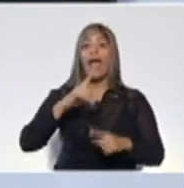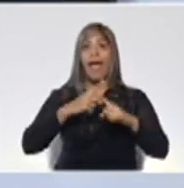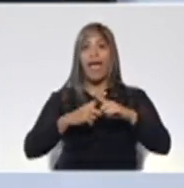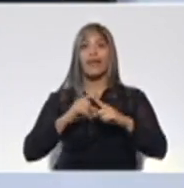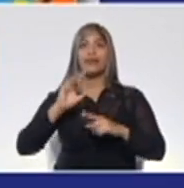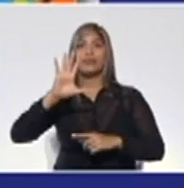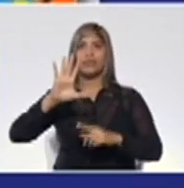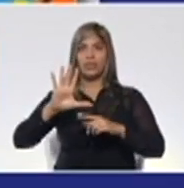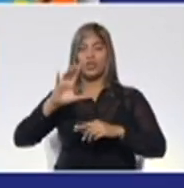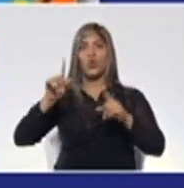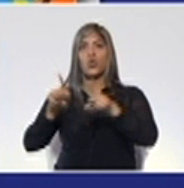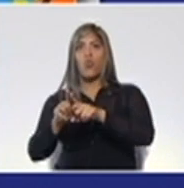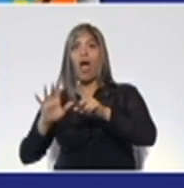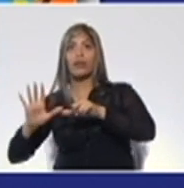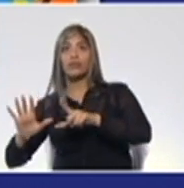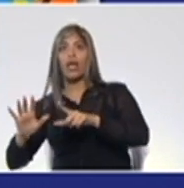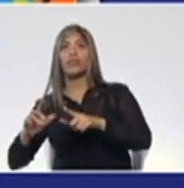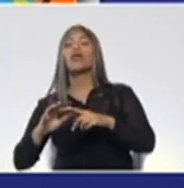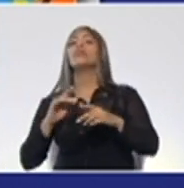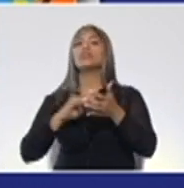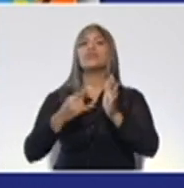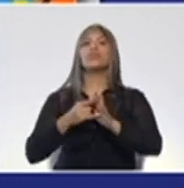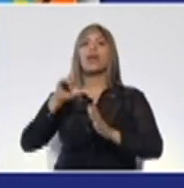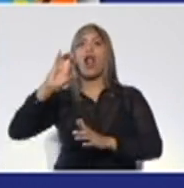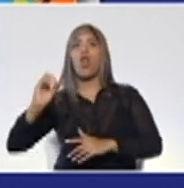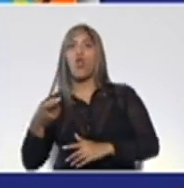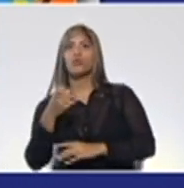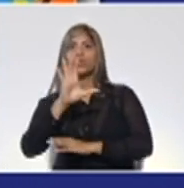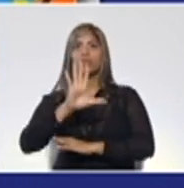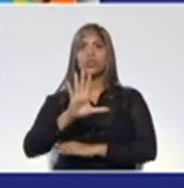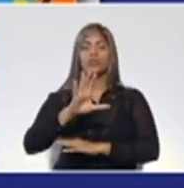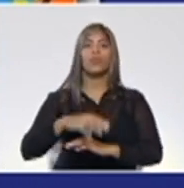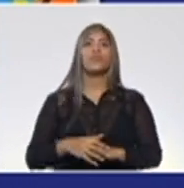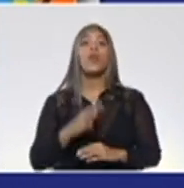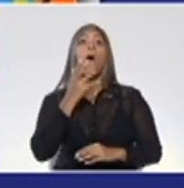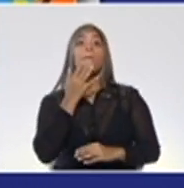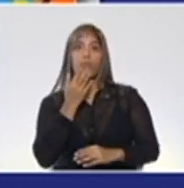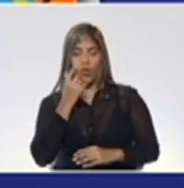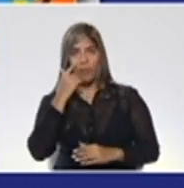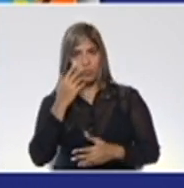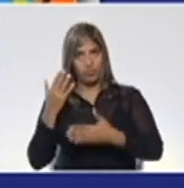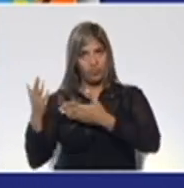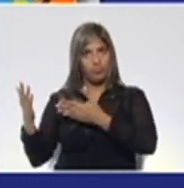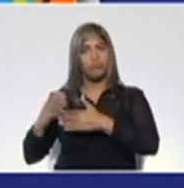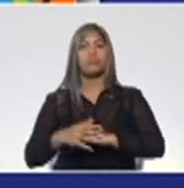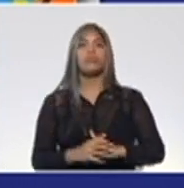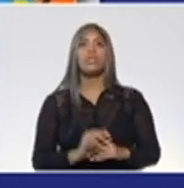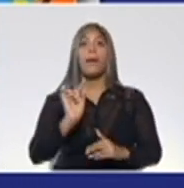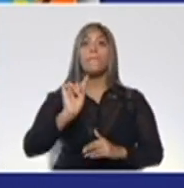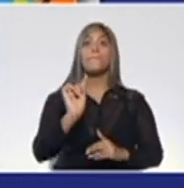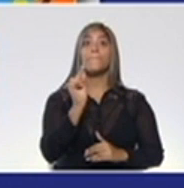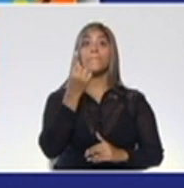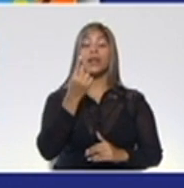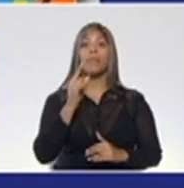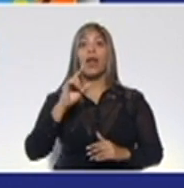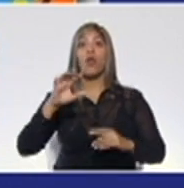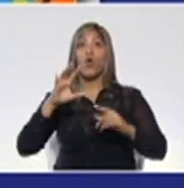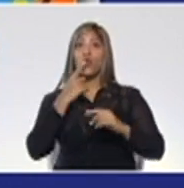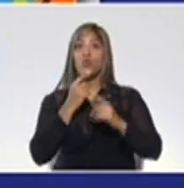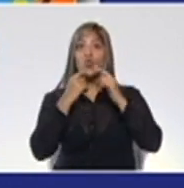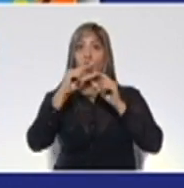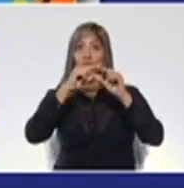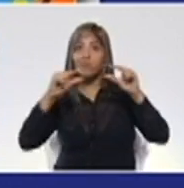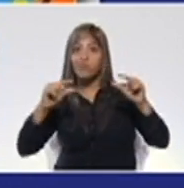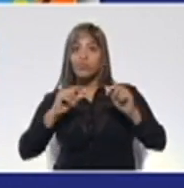el logaritmo de 5 también. Aquí En el primer miembro, el logaritmo de 5 en color rojo, que